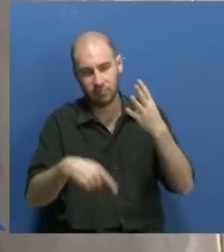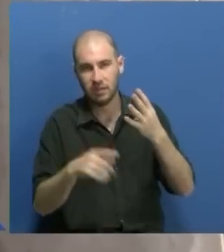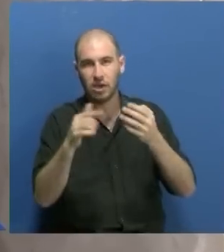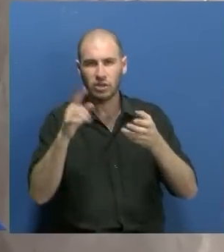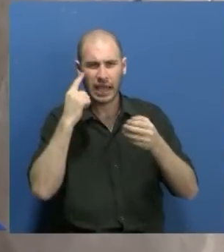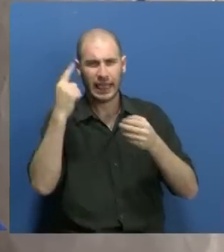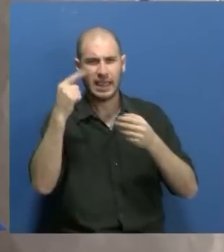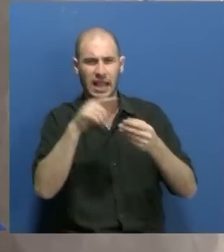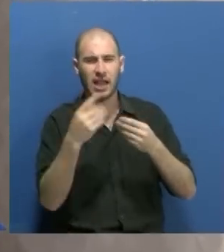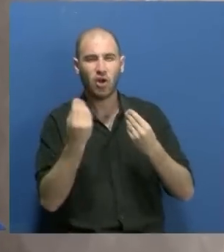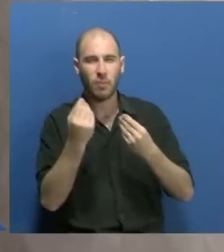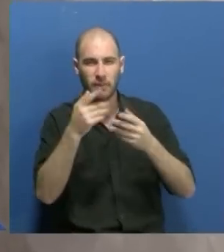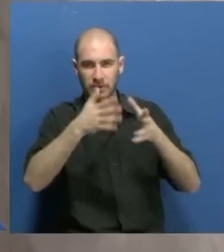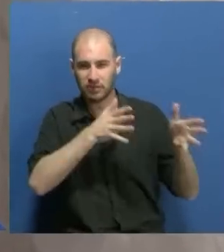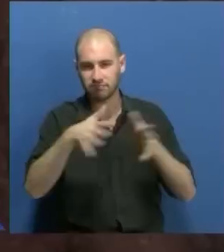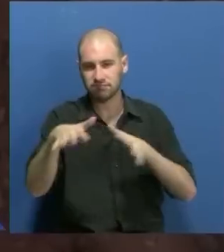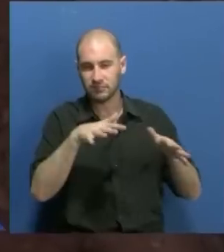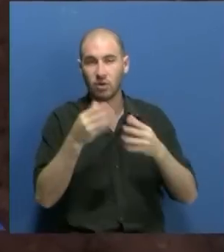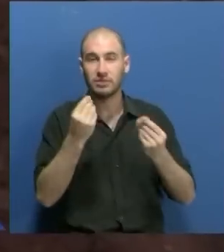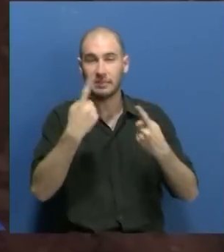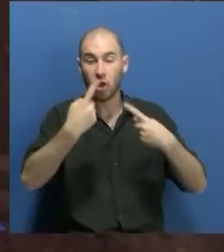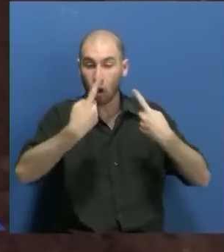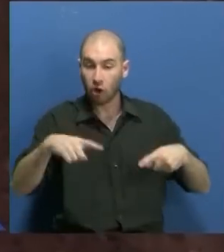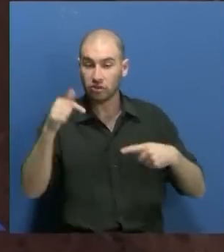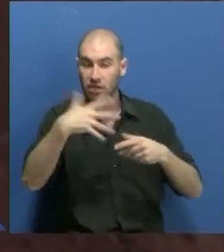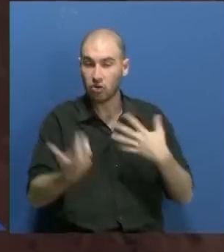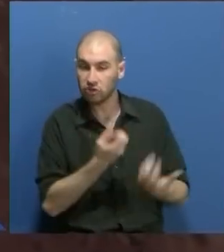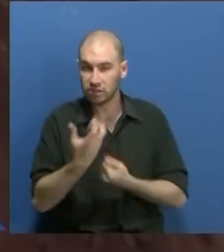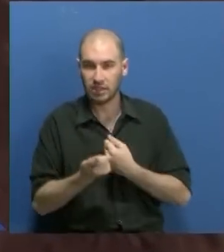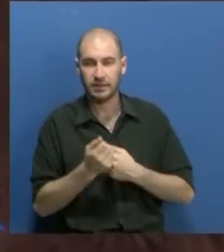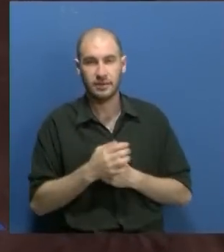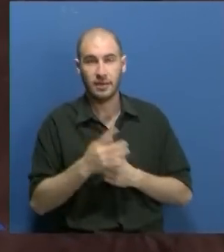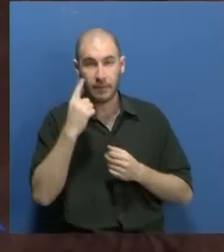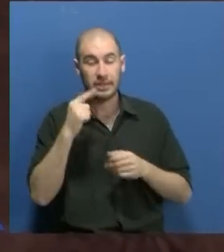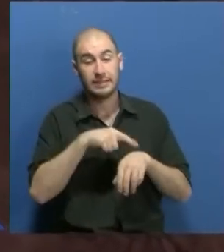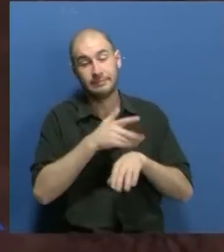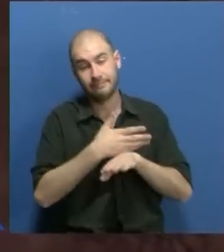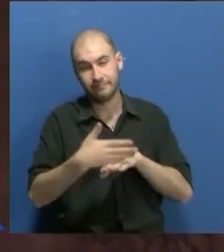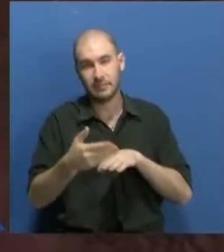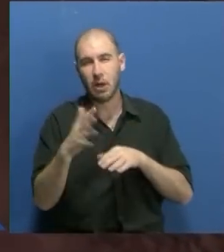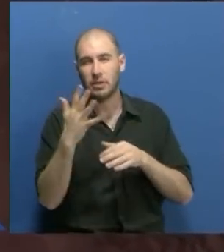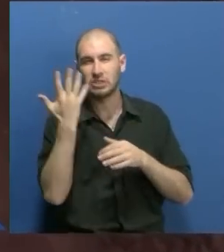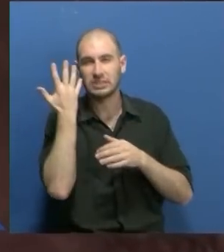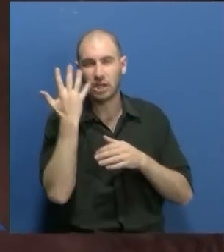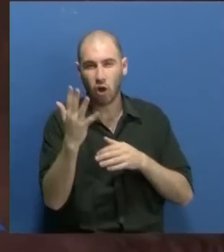el escenario donde esta gente se movió y cuáles eran los recursos que aprovechaban. Para este periodo de tiempo,